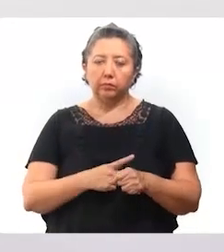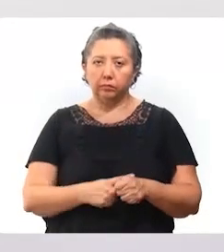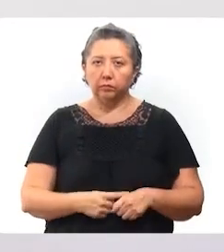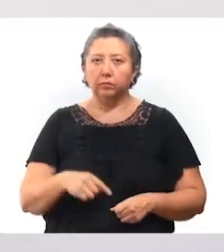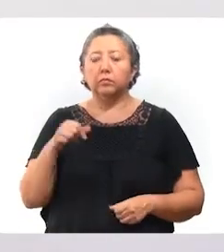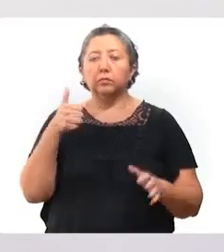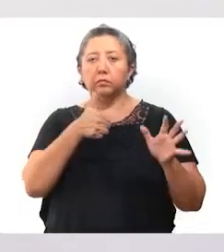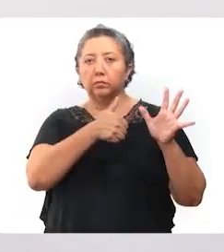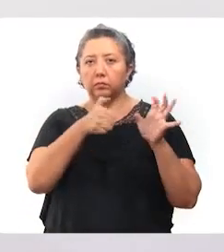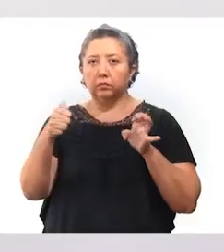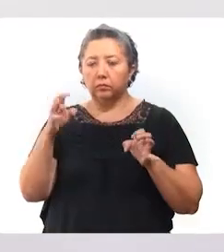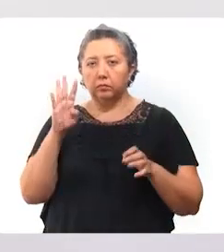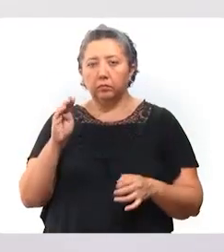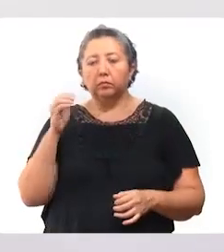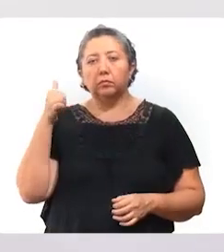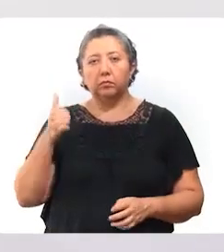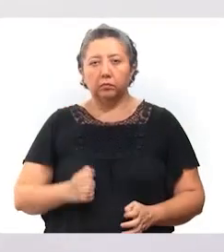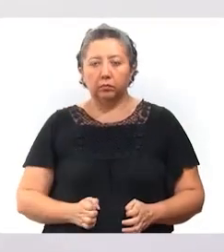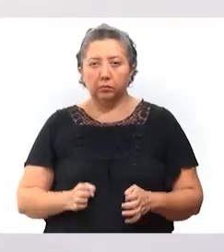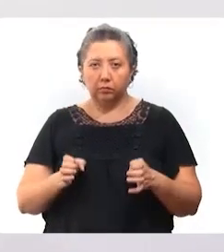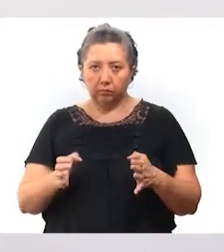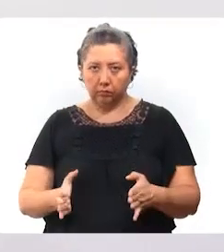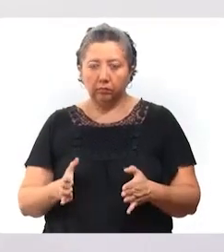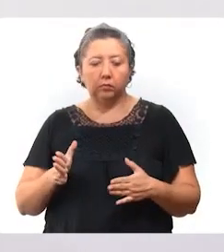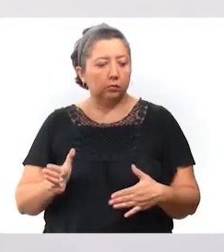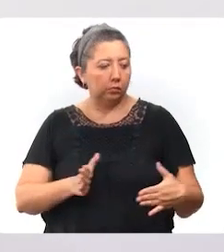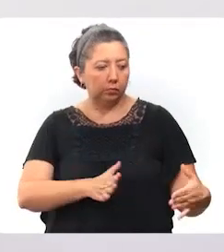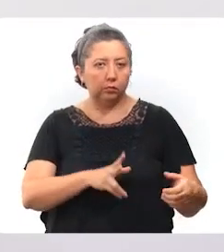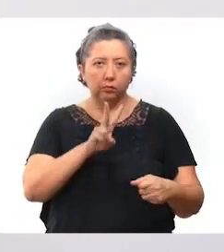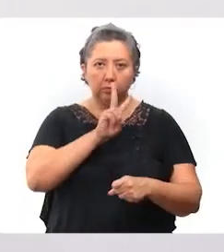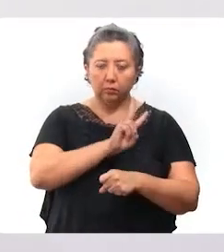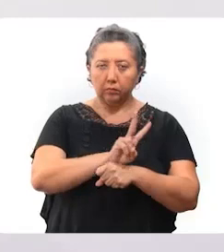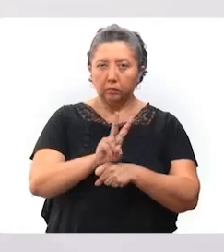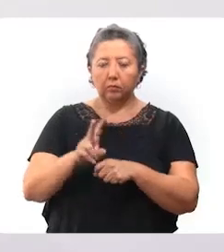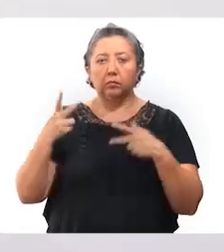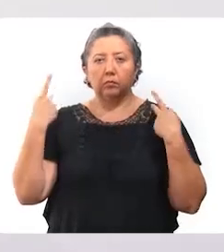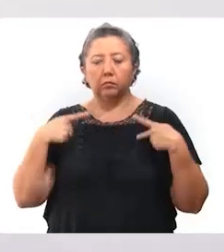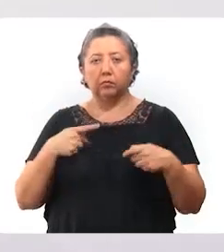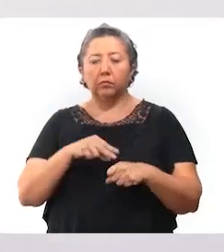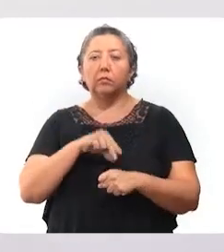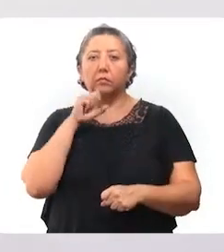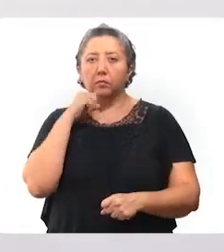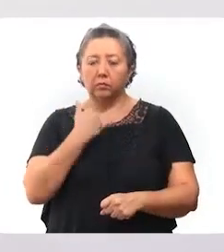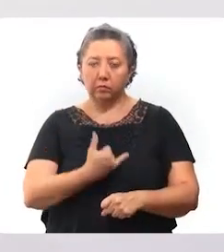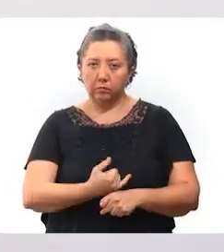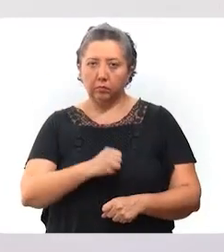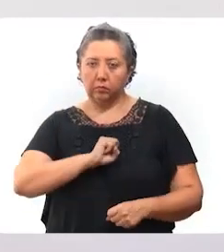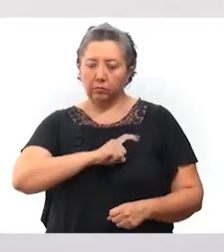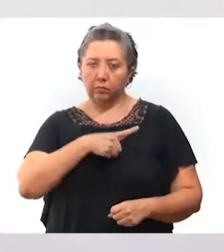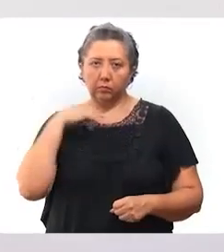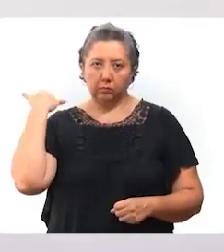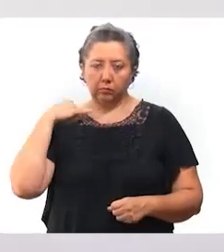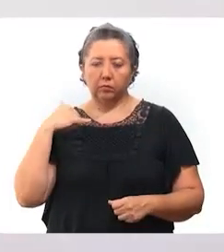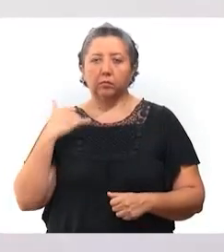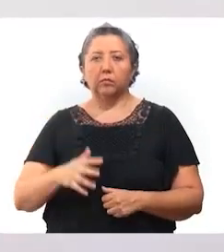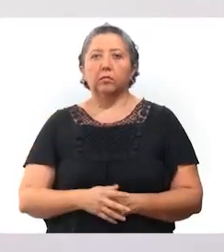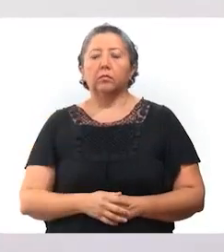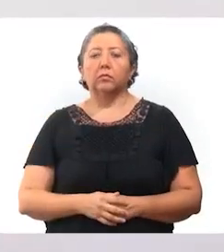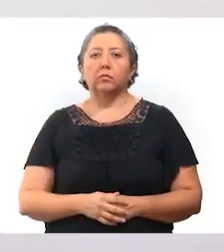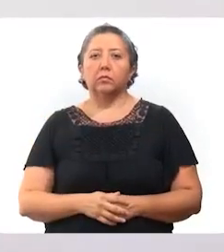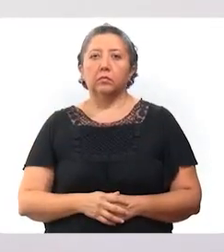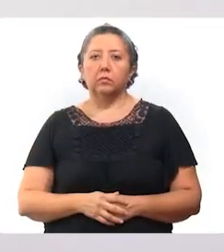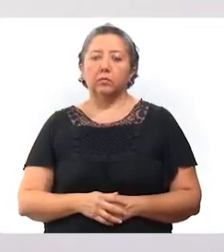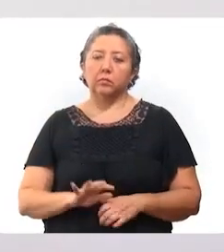activos, 696 están estables, aislados, monitoreados por personal médico de la Secretaría de Salud